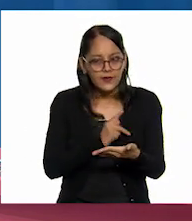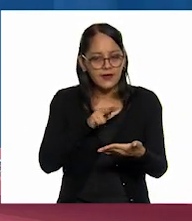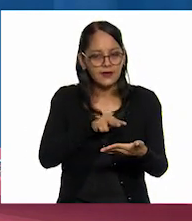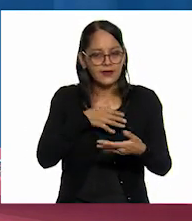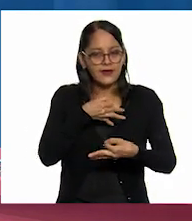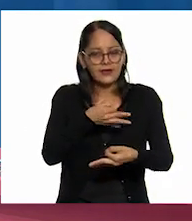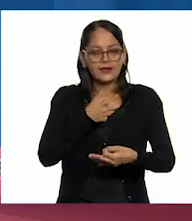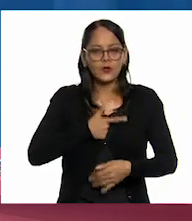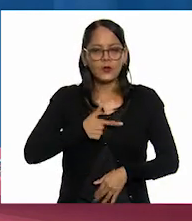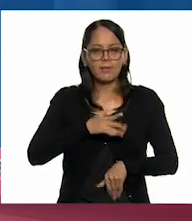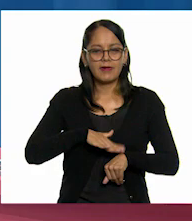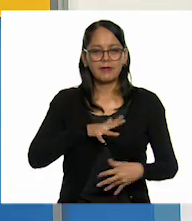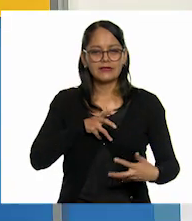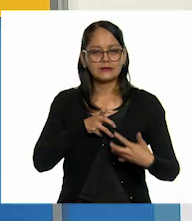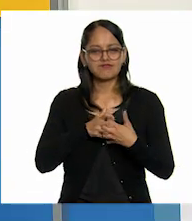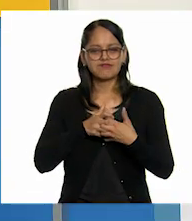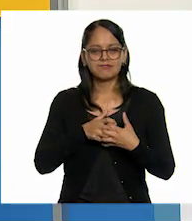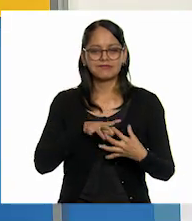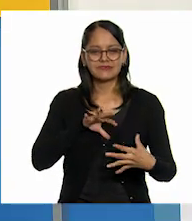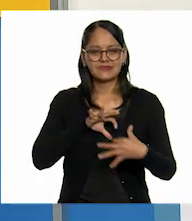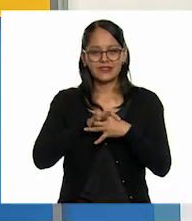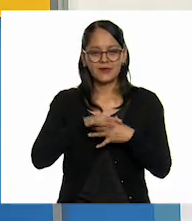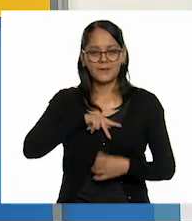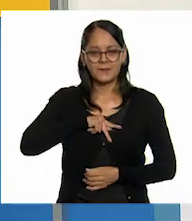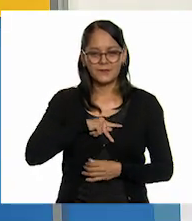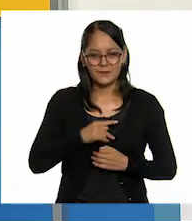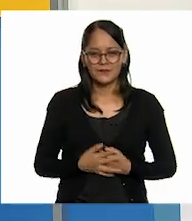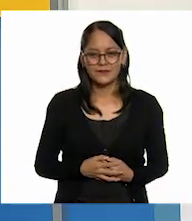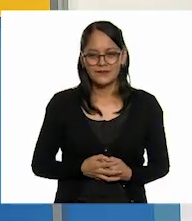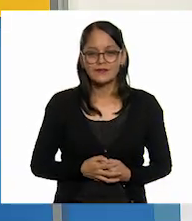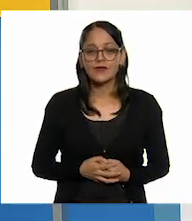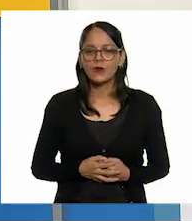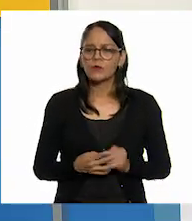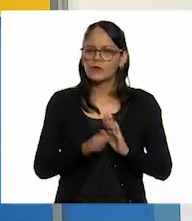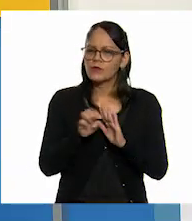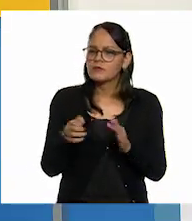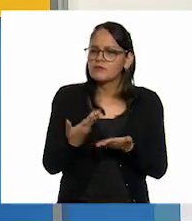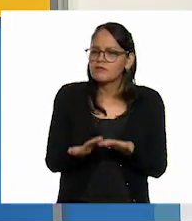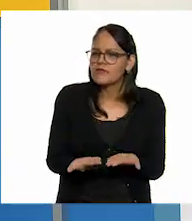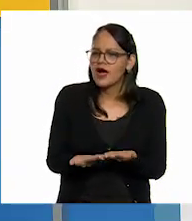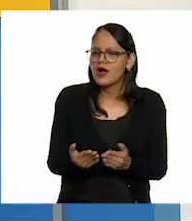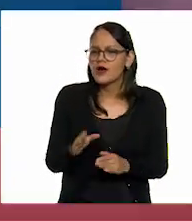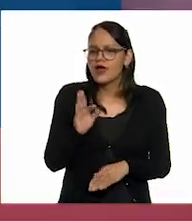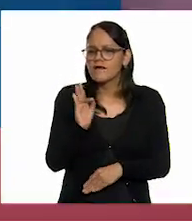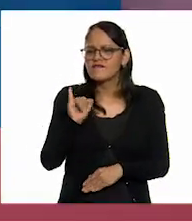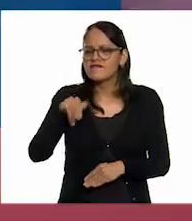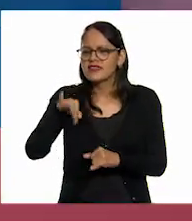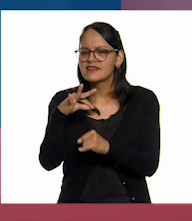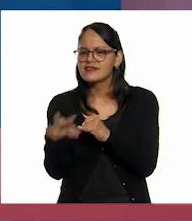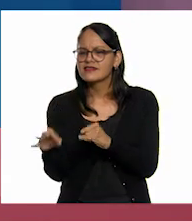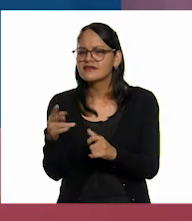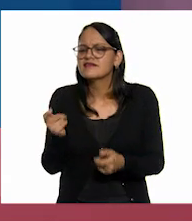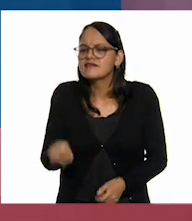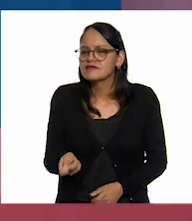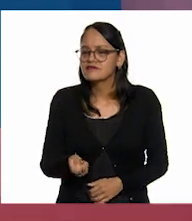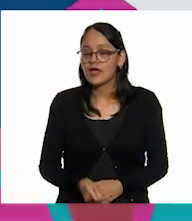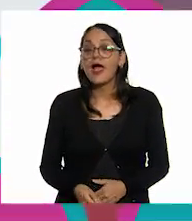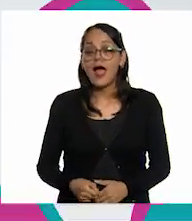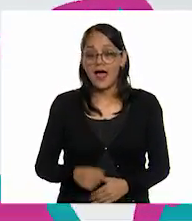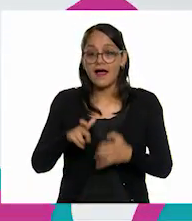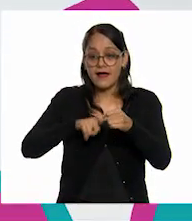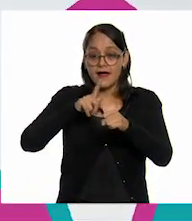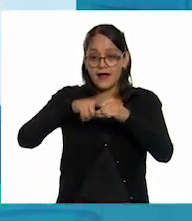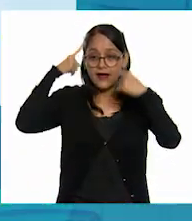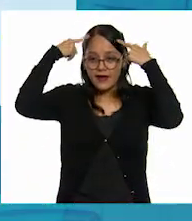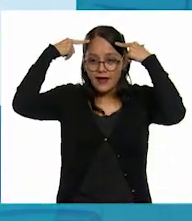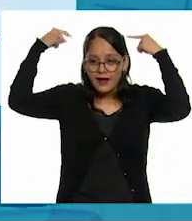más nuestra, ¿no? Así es. Oigan, ¿y entonces cuál es el desenlace? Pues que el búho se da cuenta